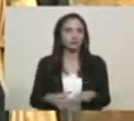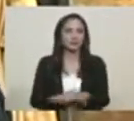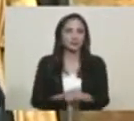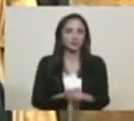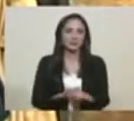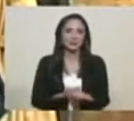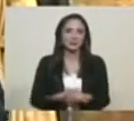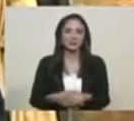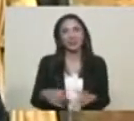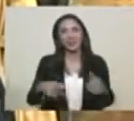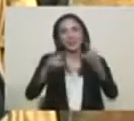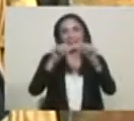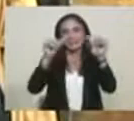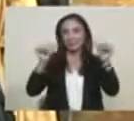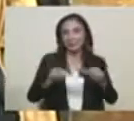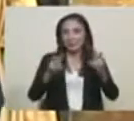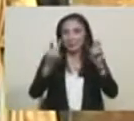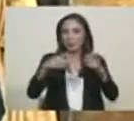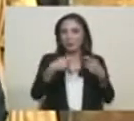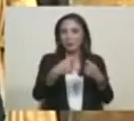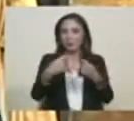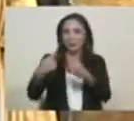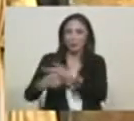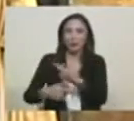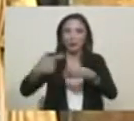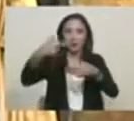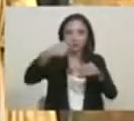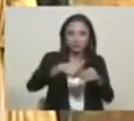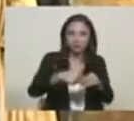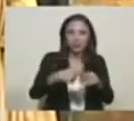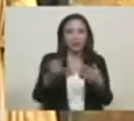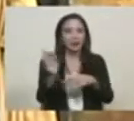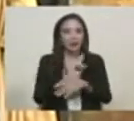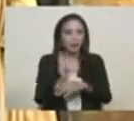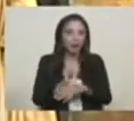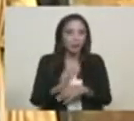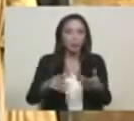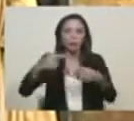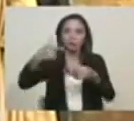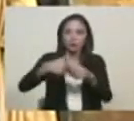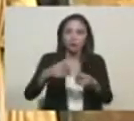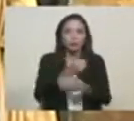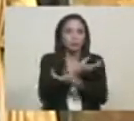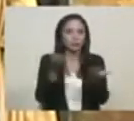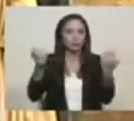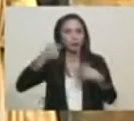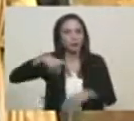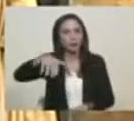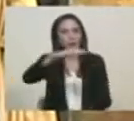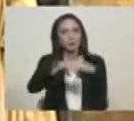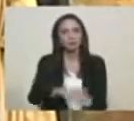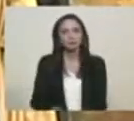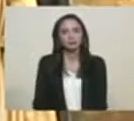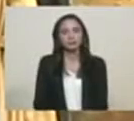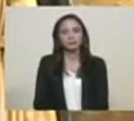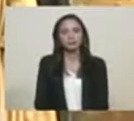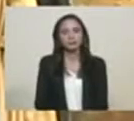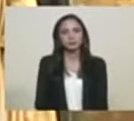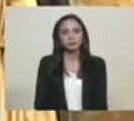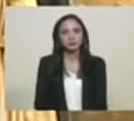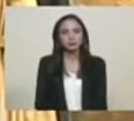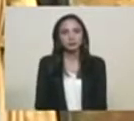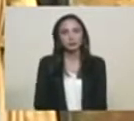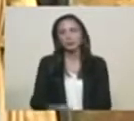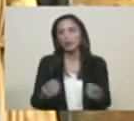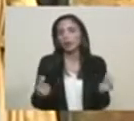arranque bien en los sistemas de cobro y subsidio directo de las gasolinas para el pueblo el odio de mi